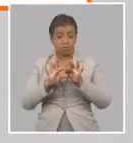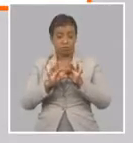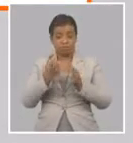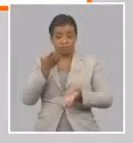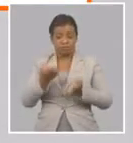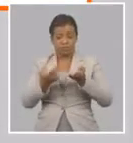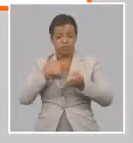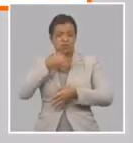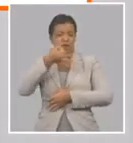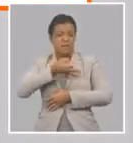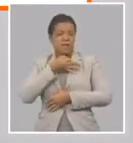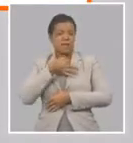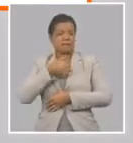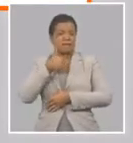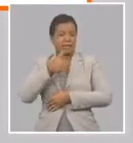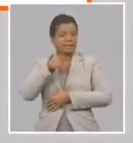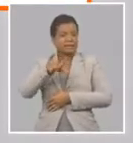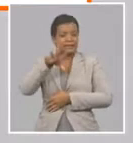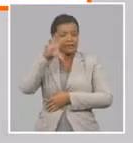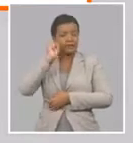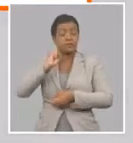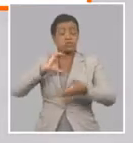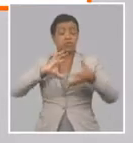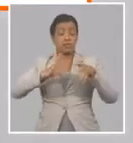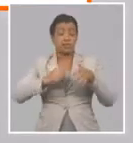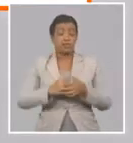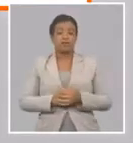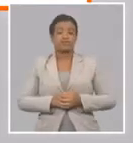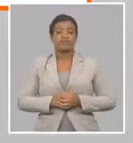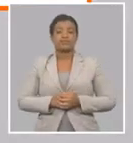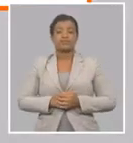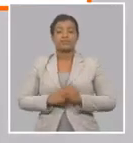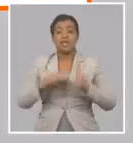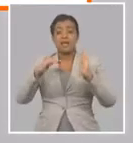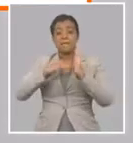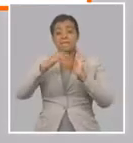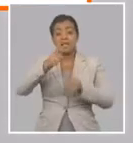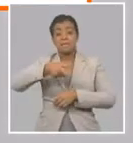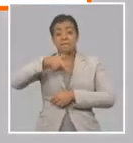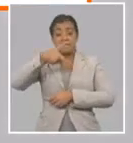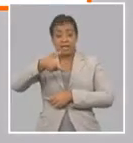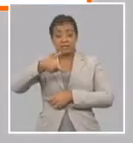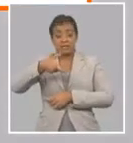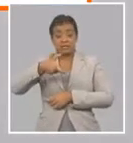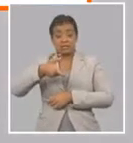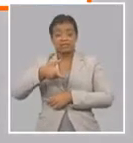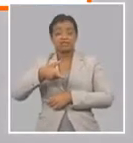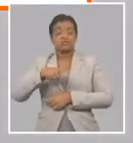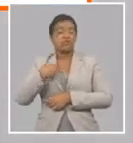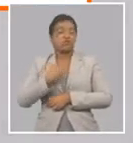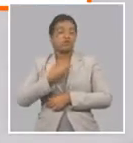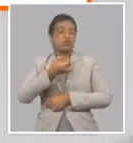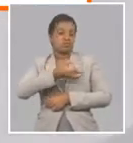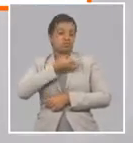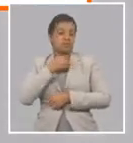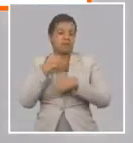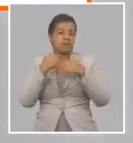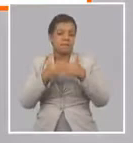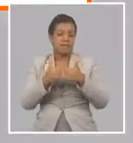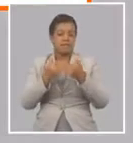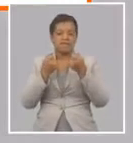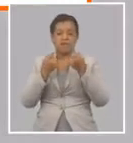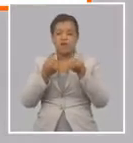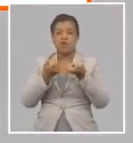entiendo o esto es complejo eso es muy peso por la misma facilidad que hemos dado y el sistema de valores